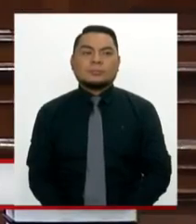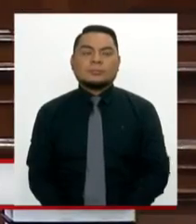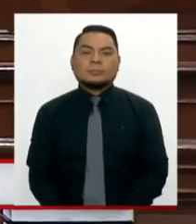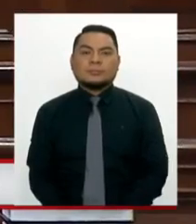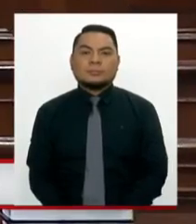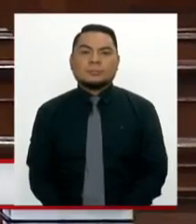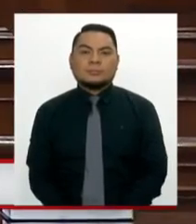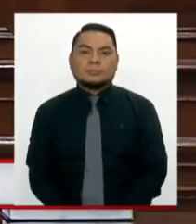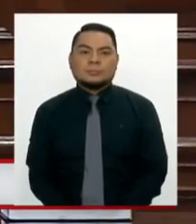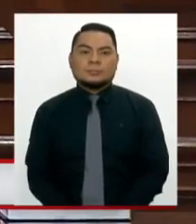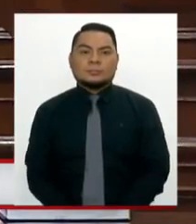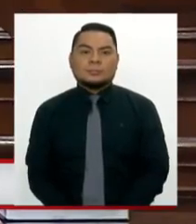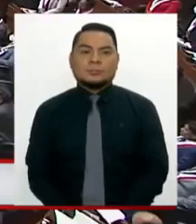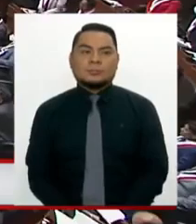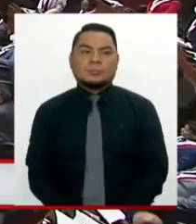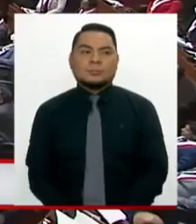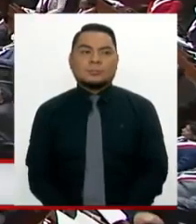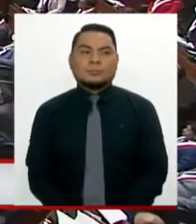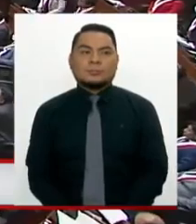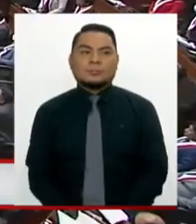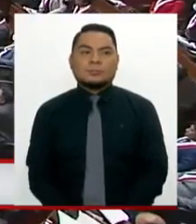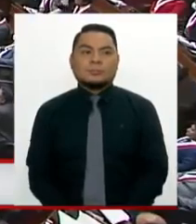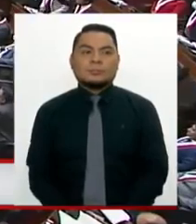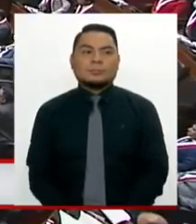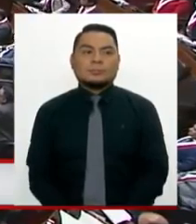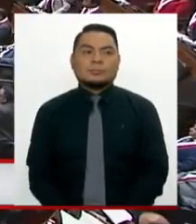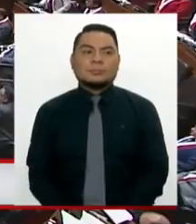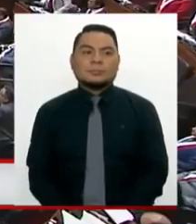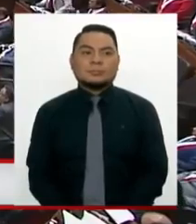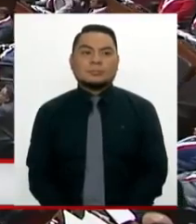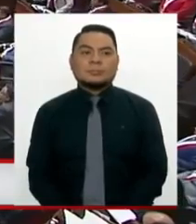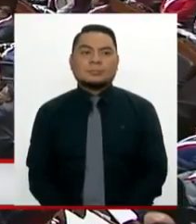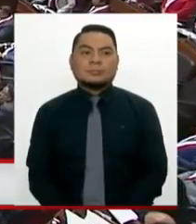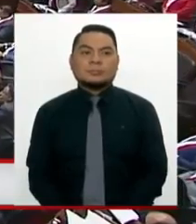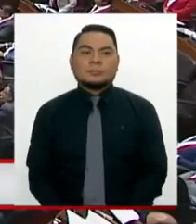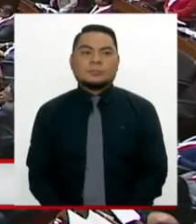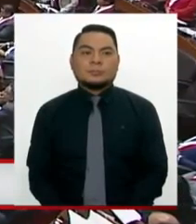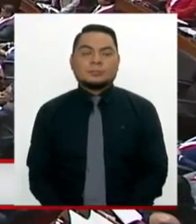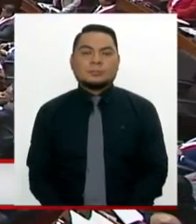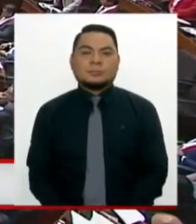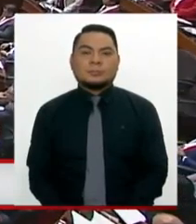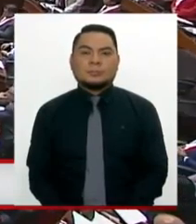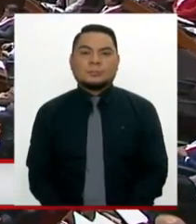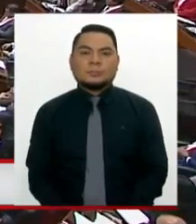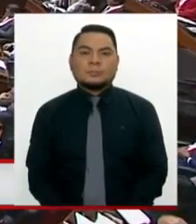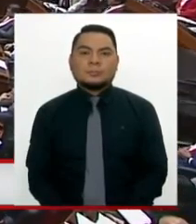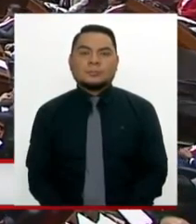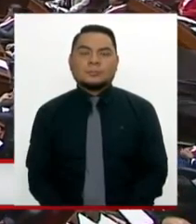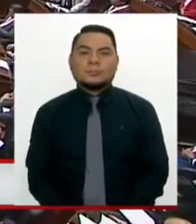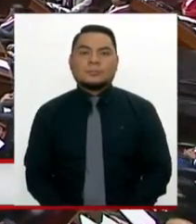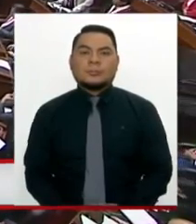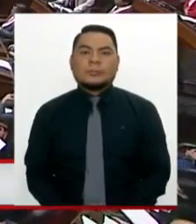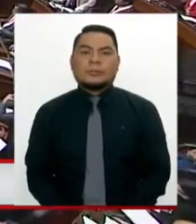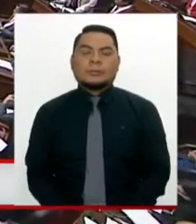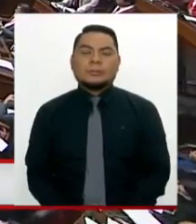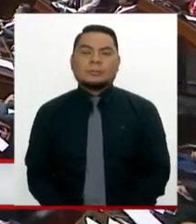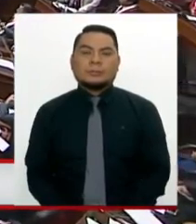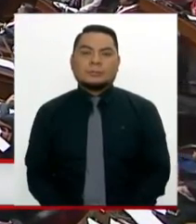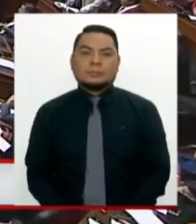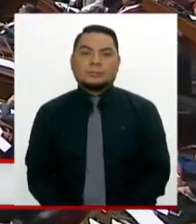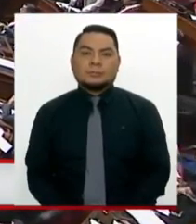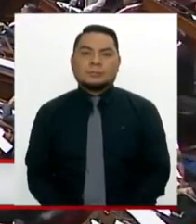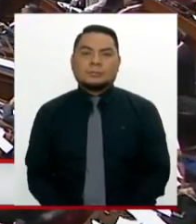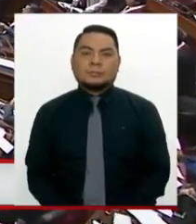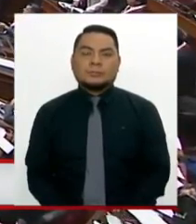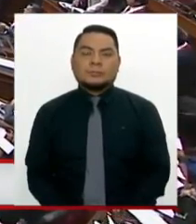Si el congresista persiste en su actitud, el presidente ordena su salida de la sala. Si no obedece, el presidente suspende la sesión por 15 minutos.